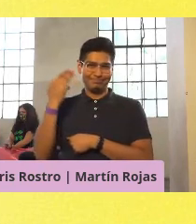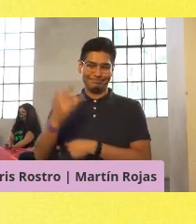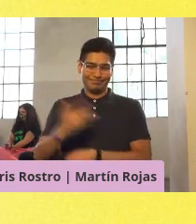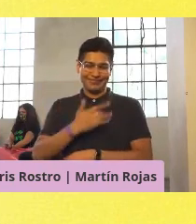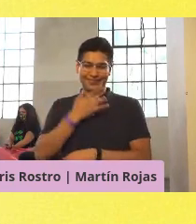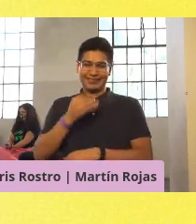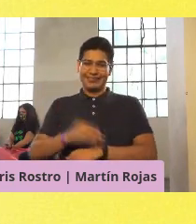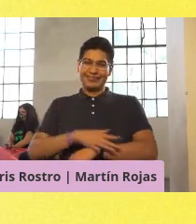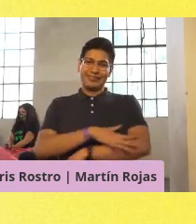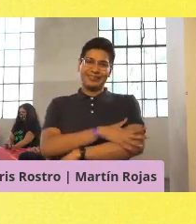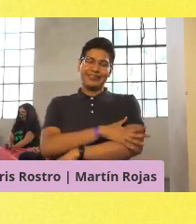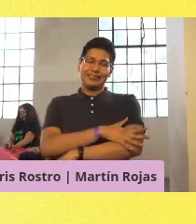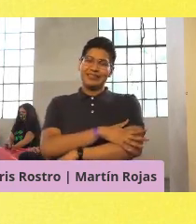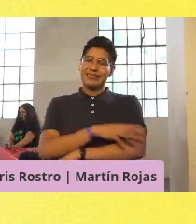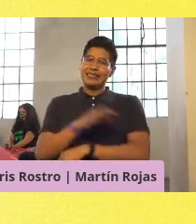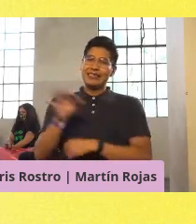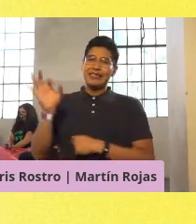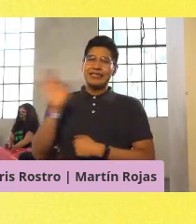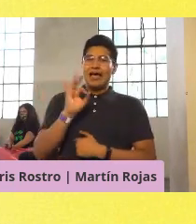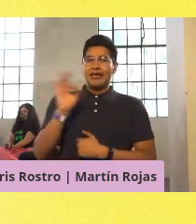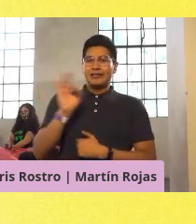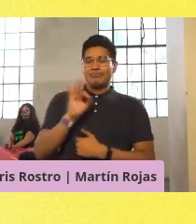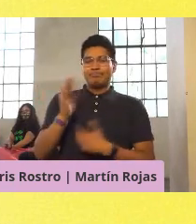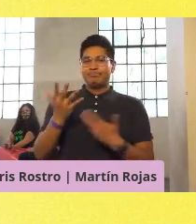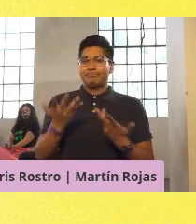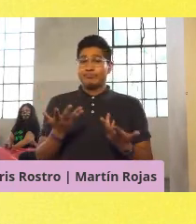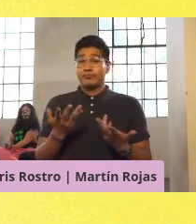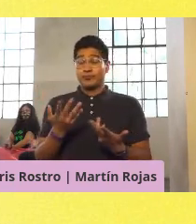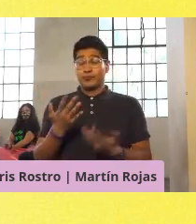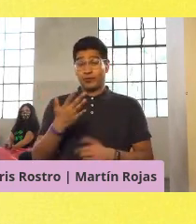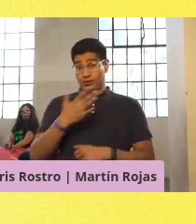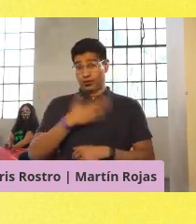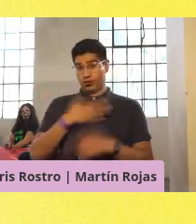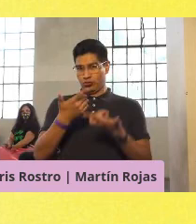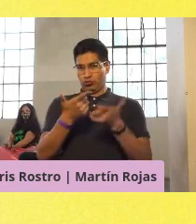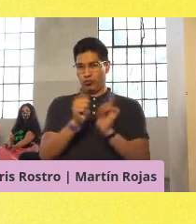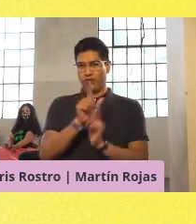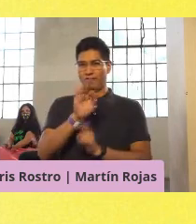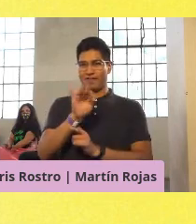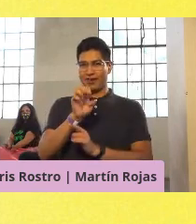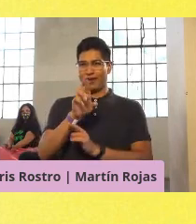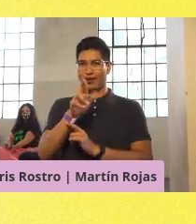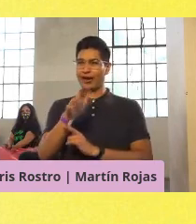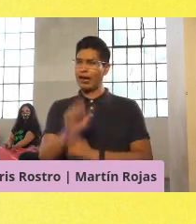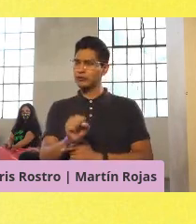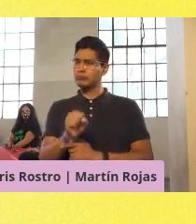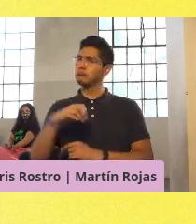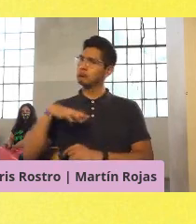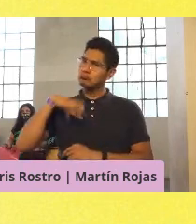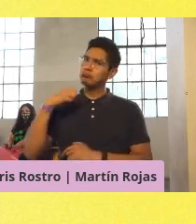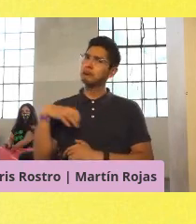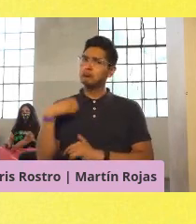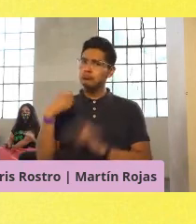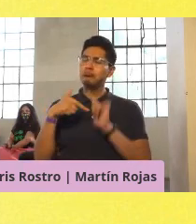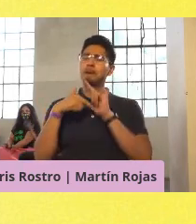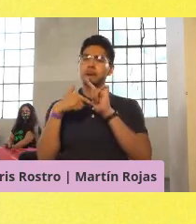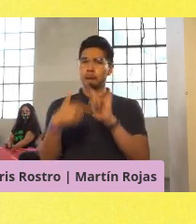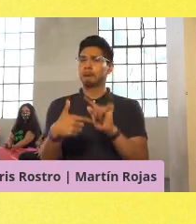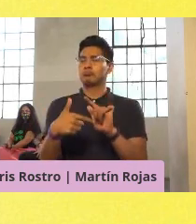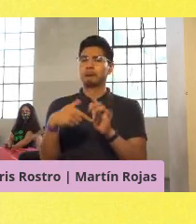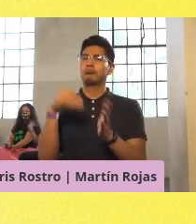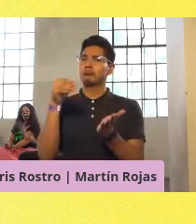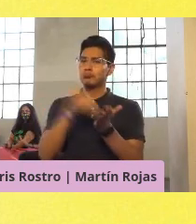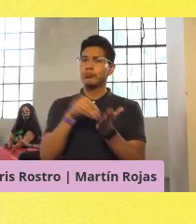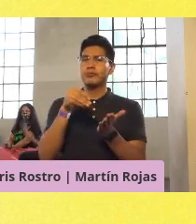seguramente, o sea, pues las Fieras estamos con todo, vamos con todo, seguimos ahí, a veces con